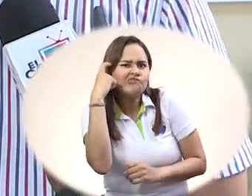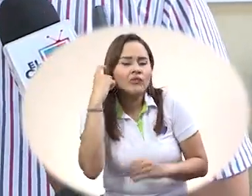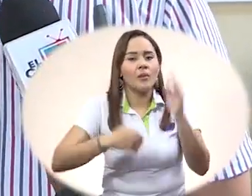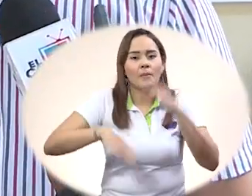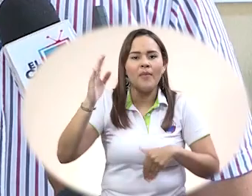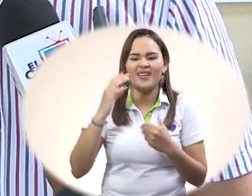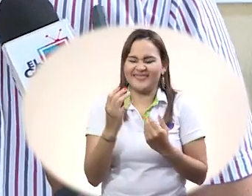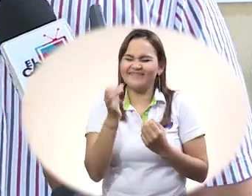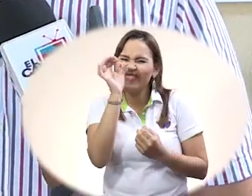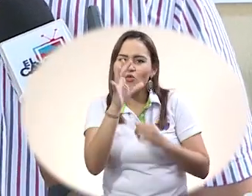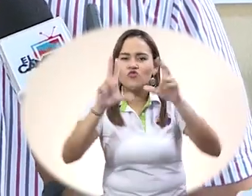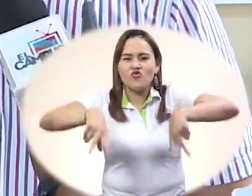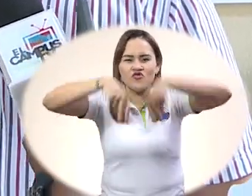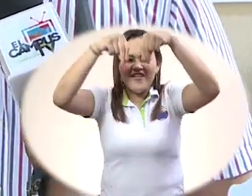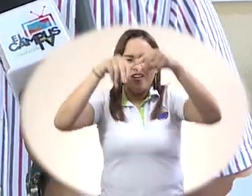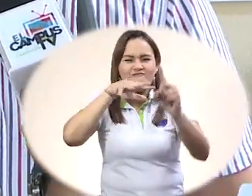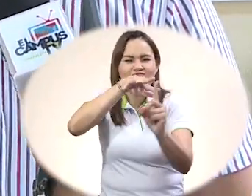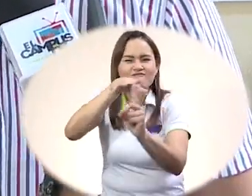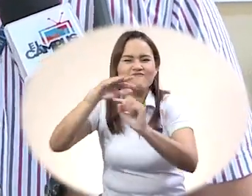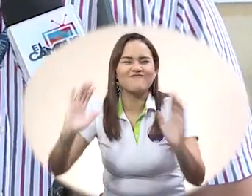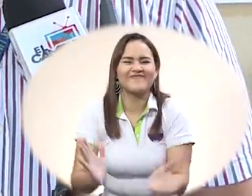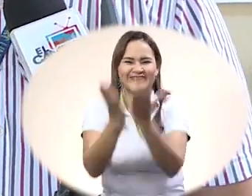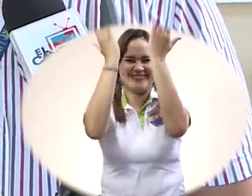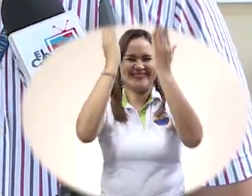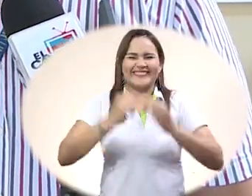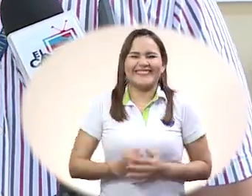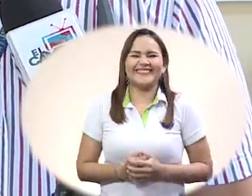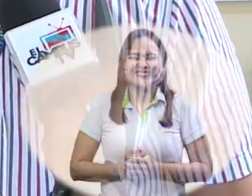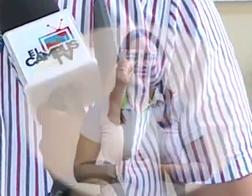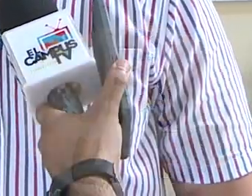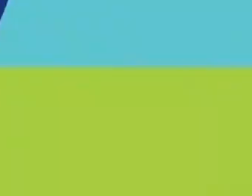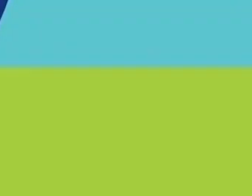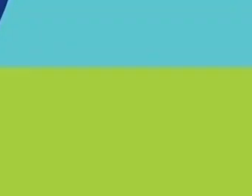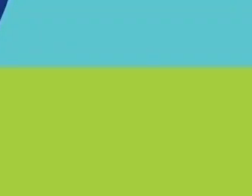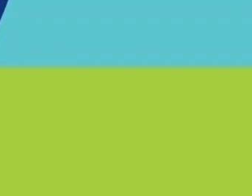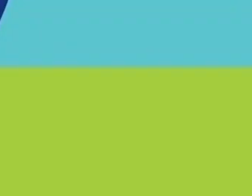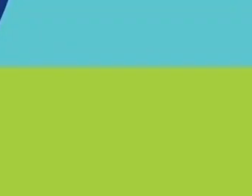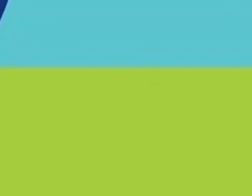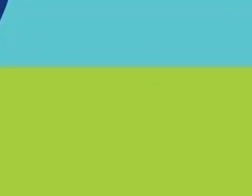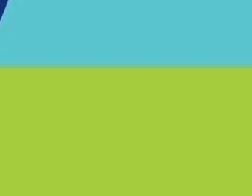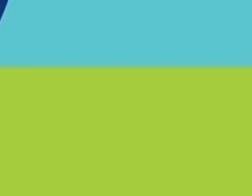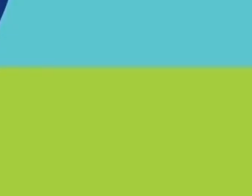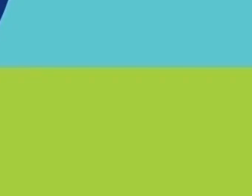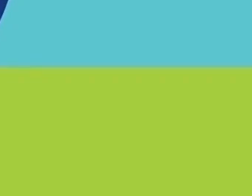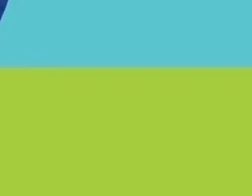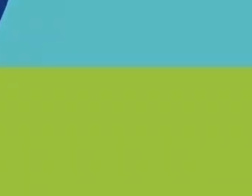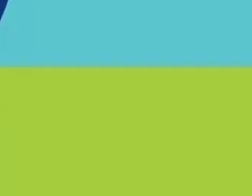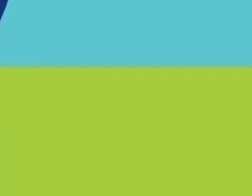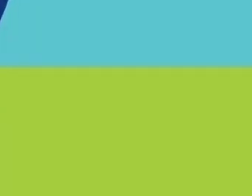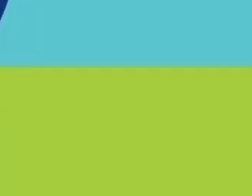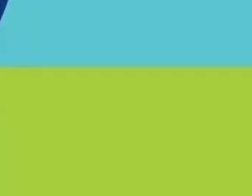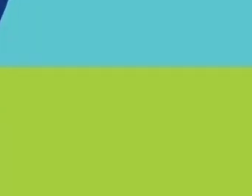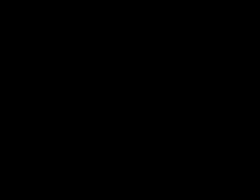sino aportándoles muchísimas cosas de esta sociedad que tanto lo necesita realmente más incluyente e innovadora